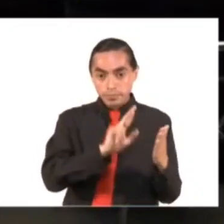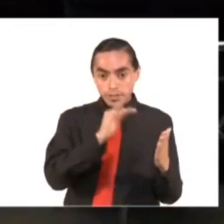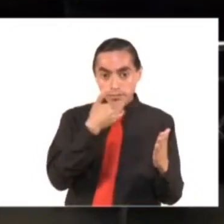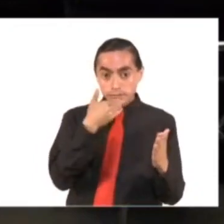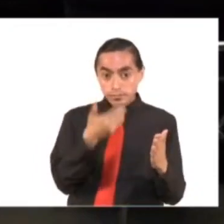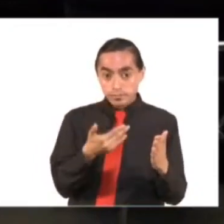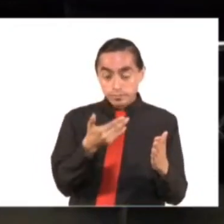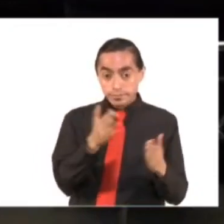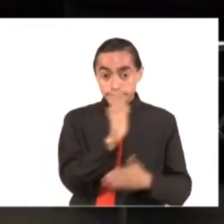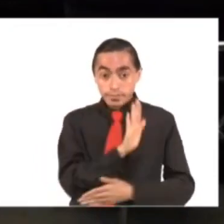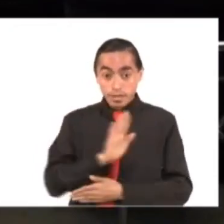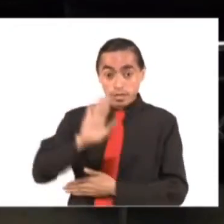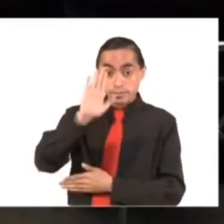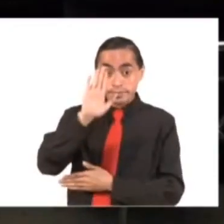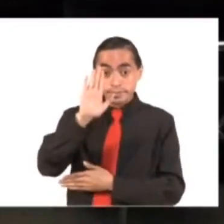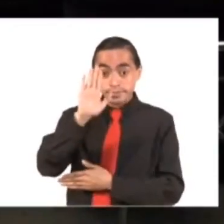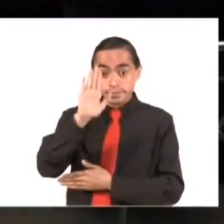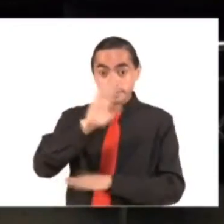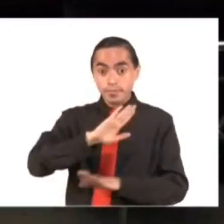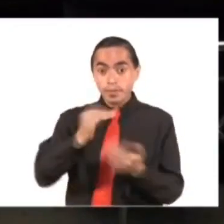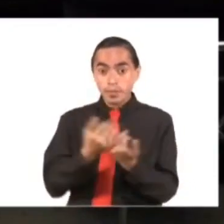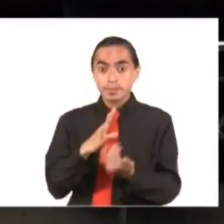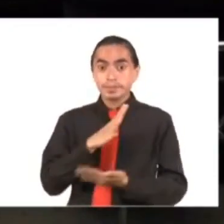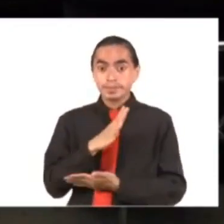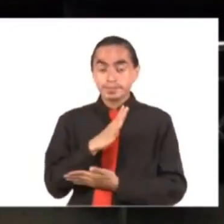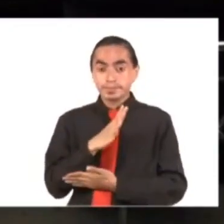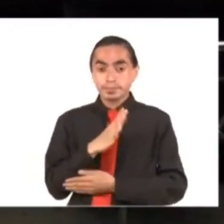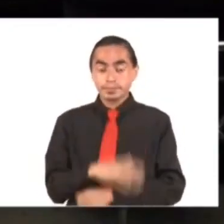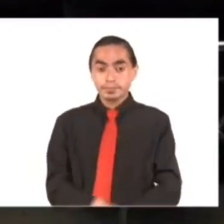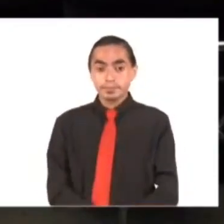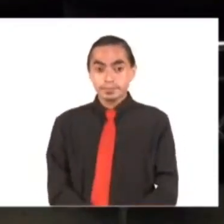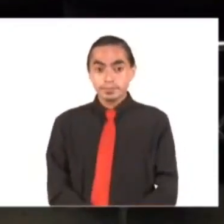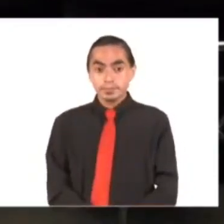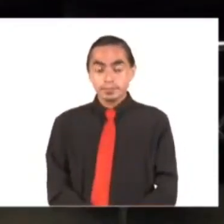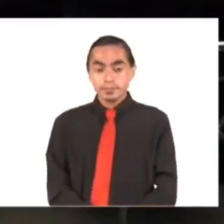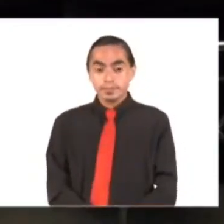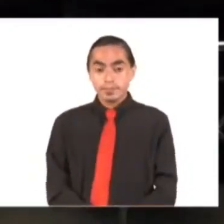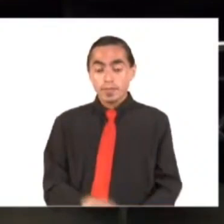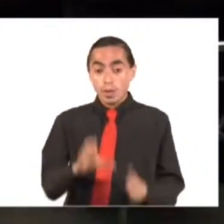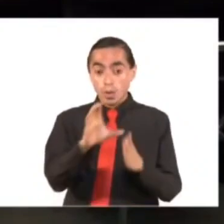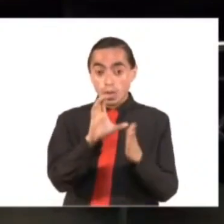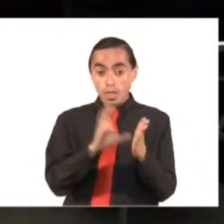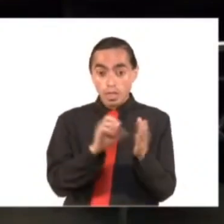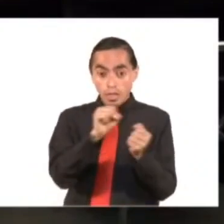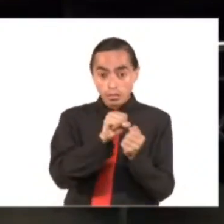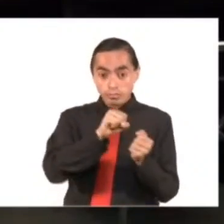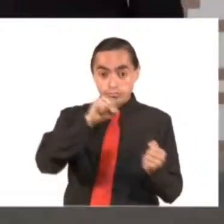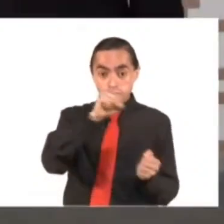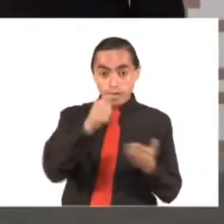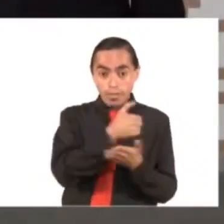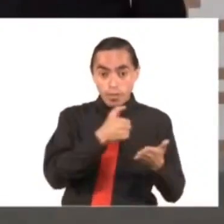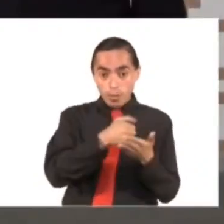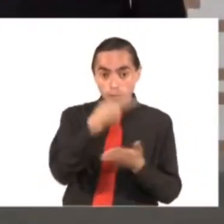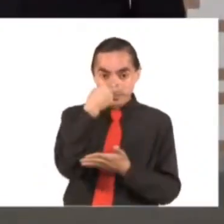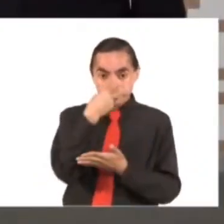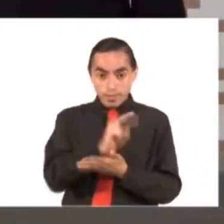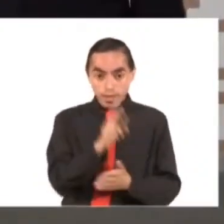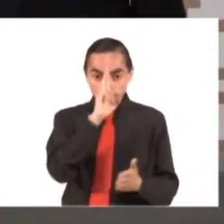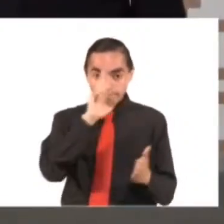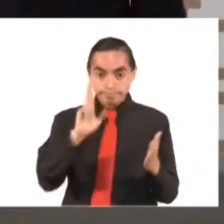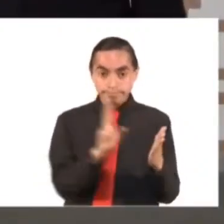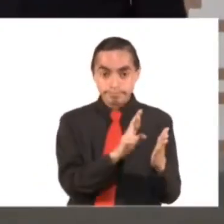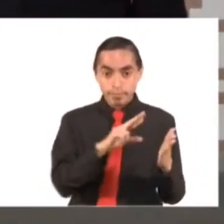a ver, va otra vez. Protestan guardar y hacer guardar la Constitución política de la Ciudad de